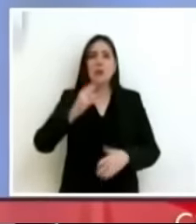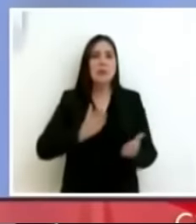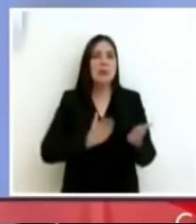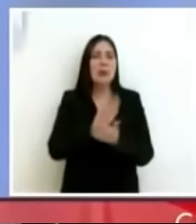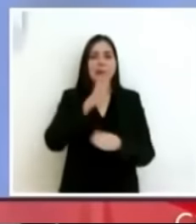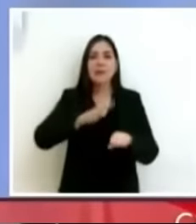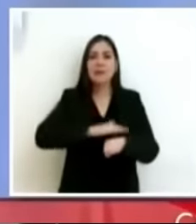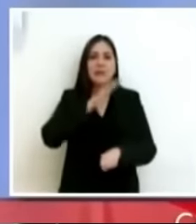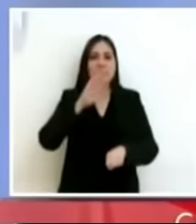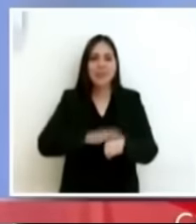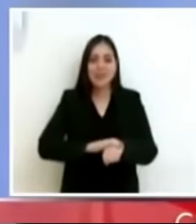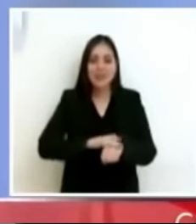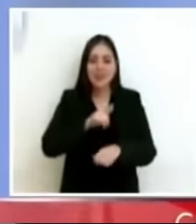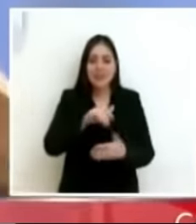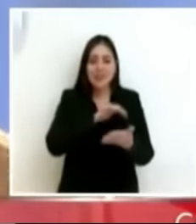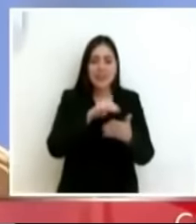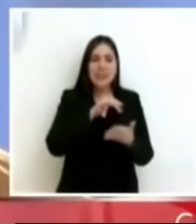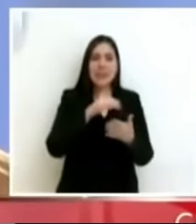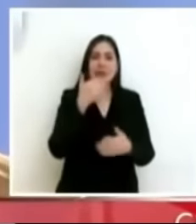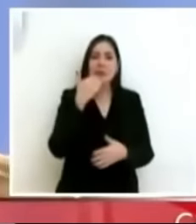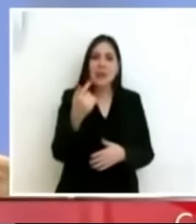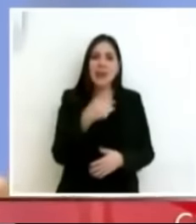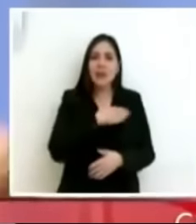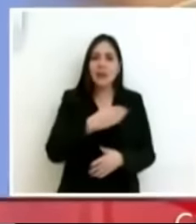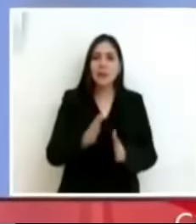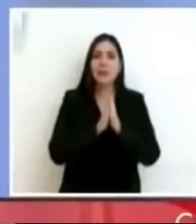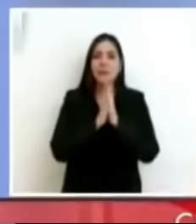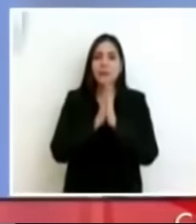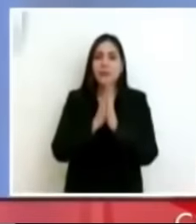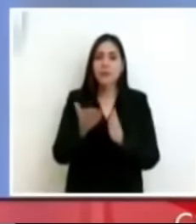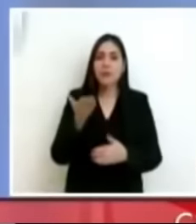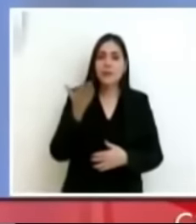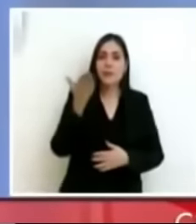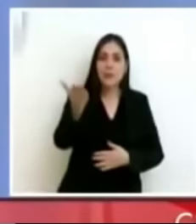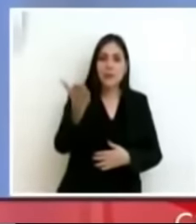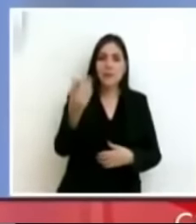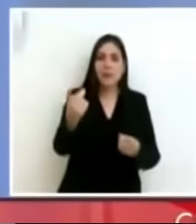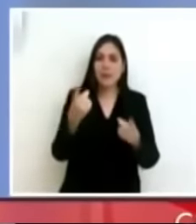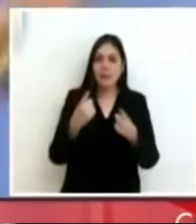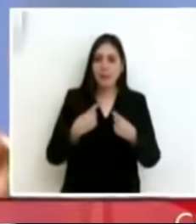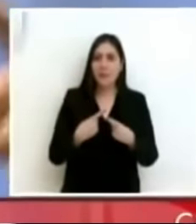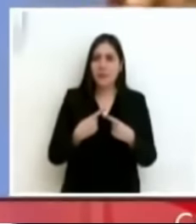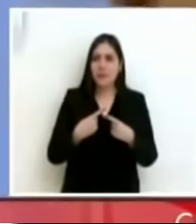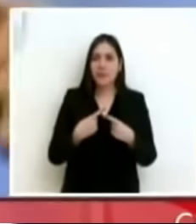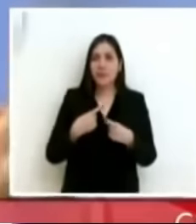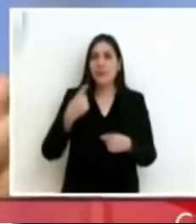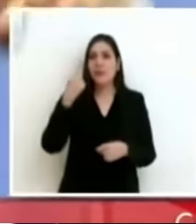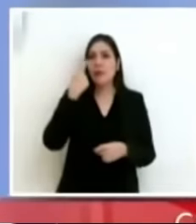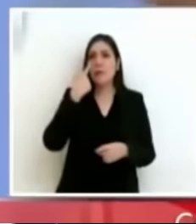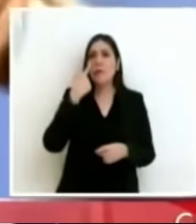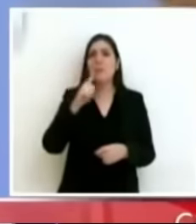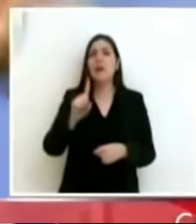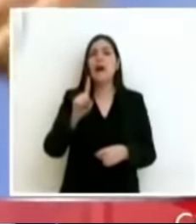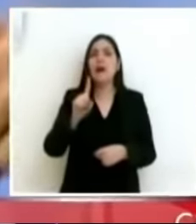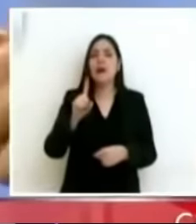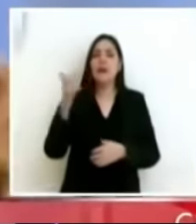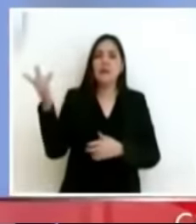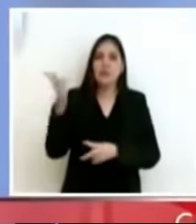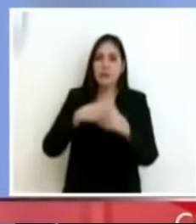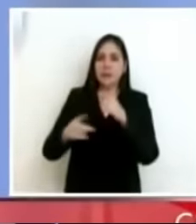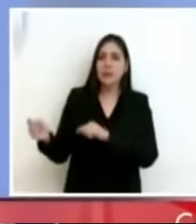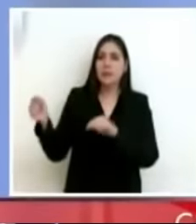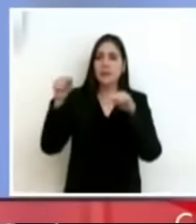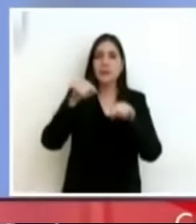exijo que nos den acceso al senador que tienen secuestrado